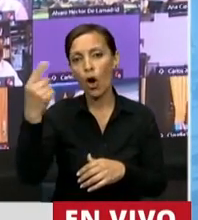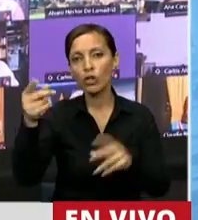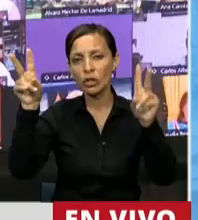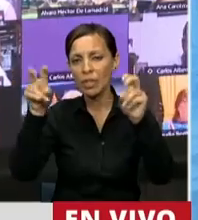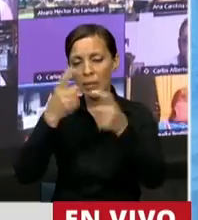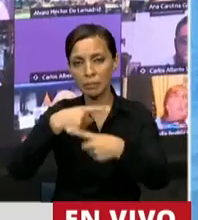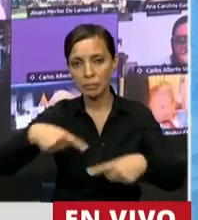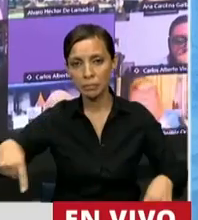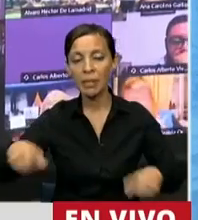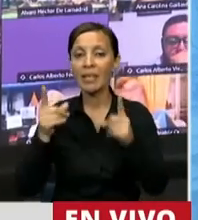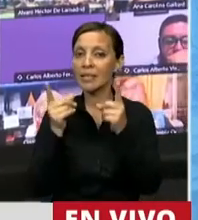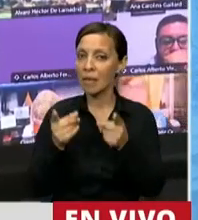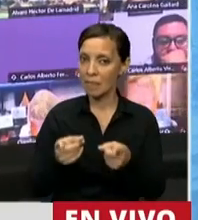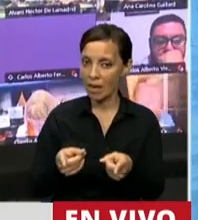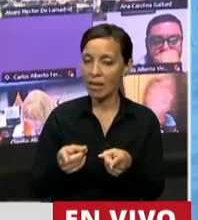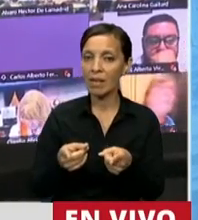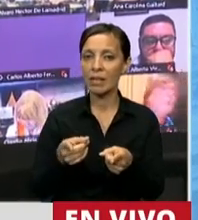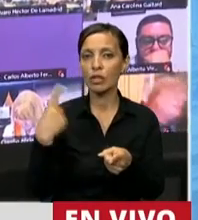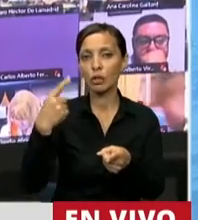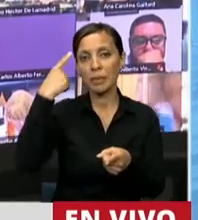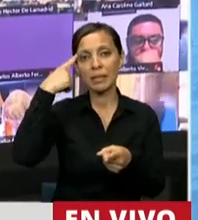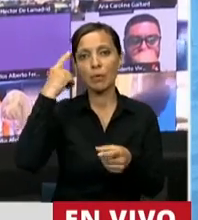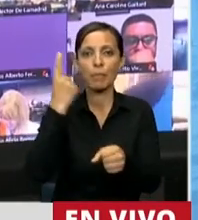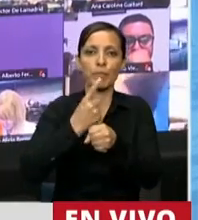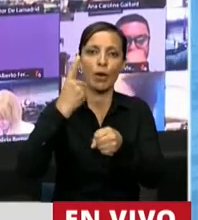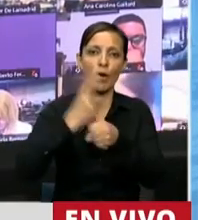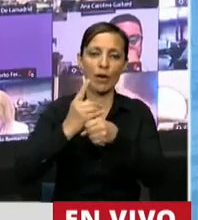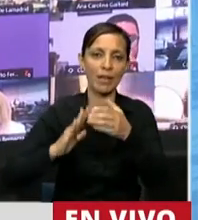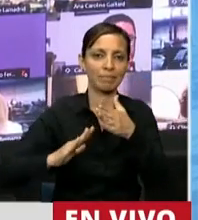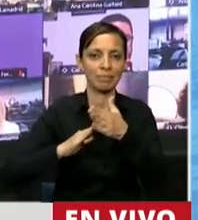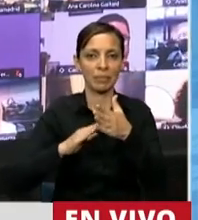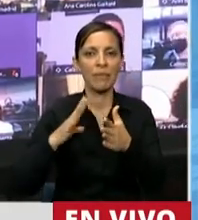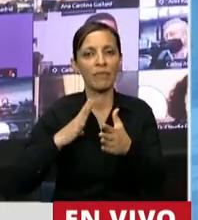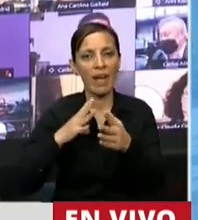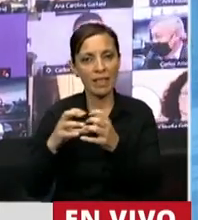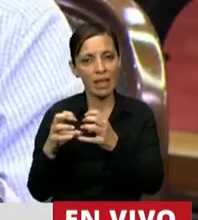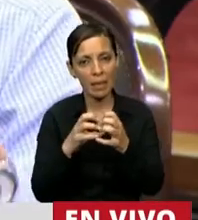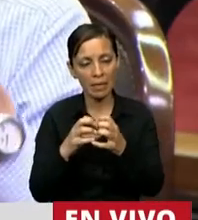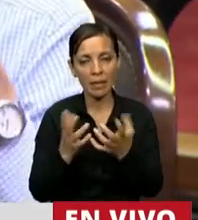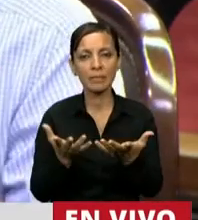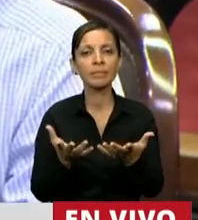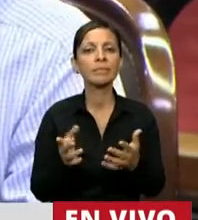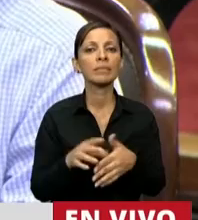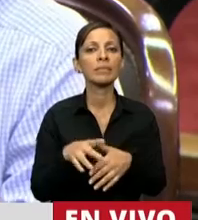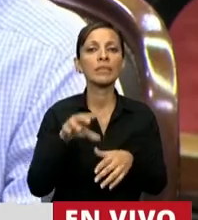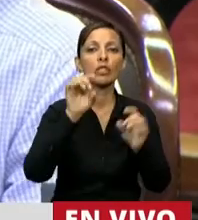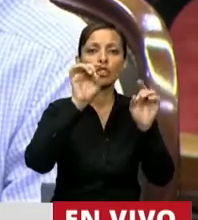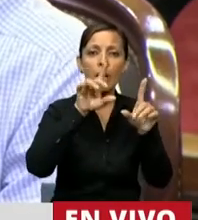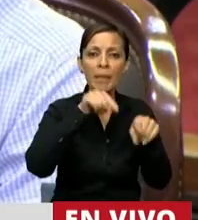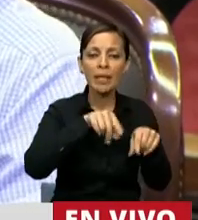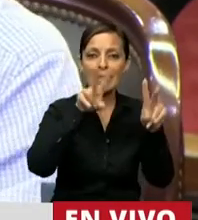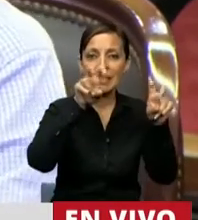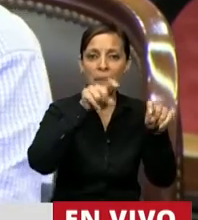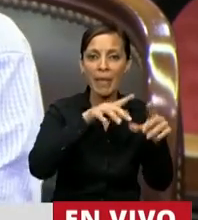cuestiones que también consideramos centrales para discutir, no solamente con respecto a esta